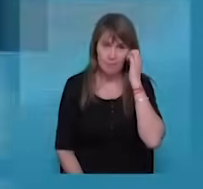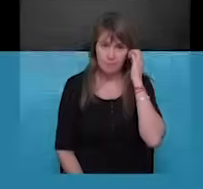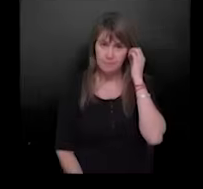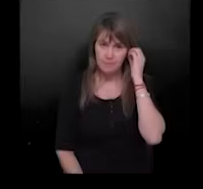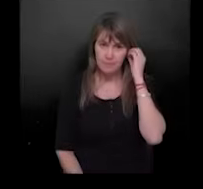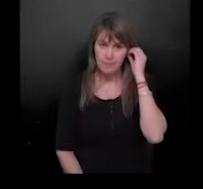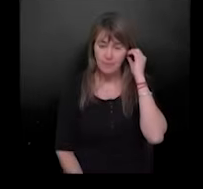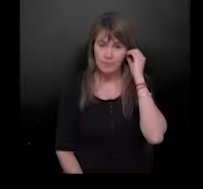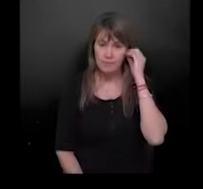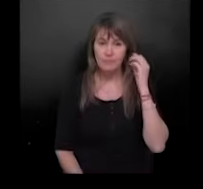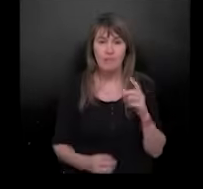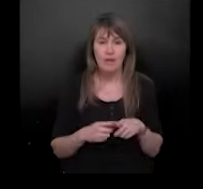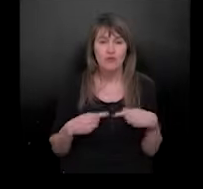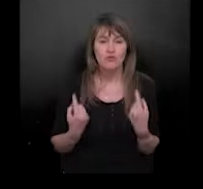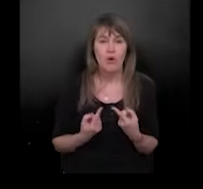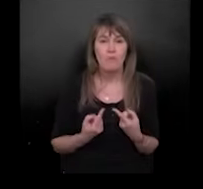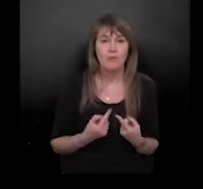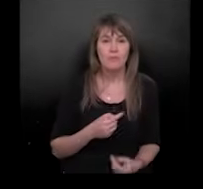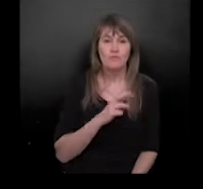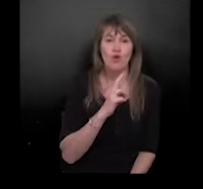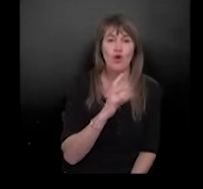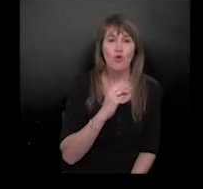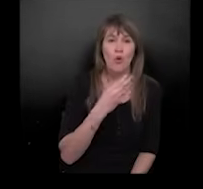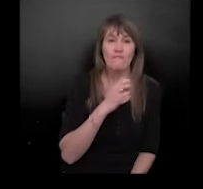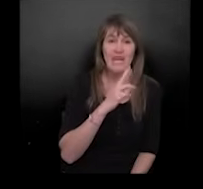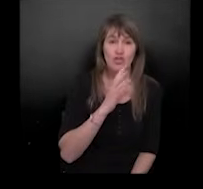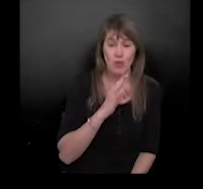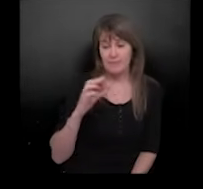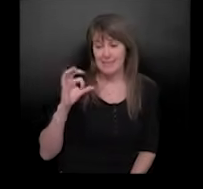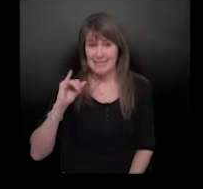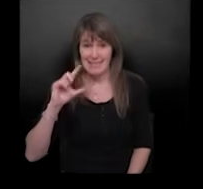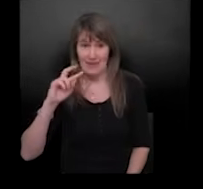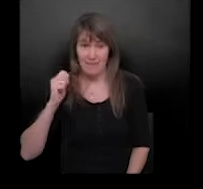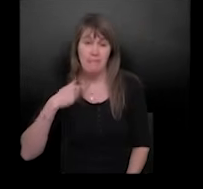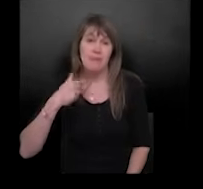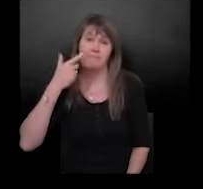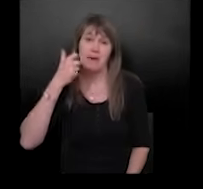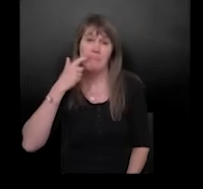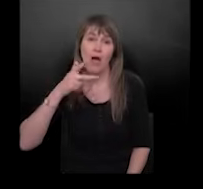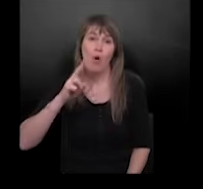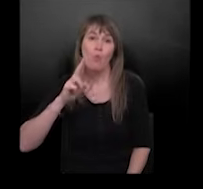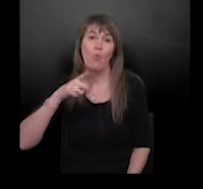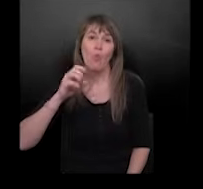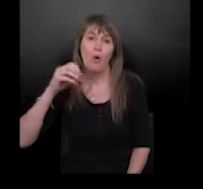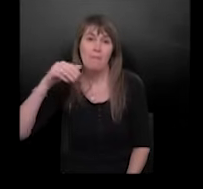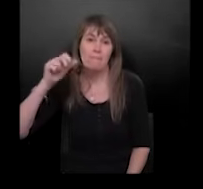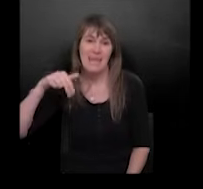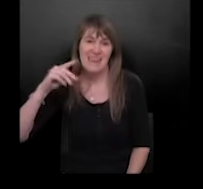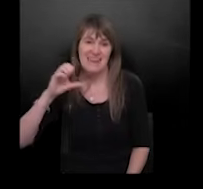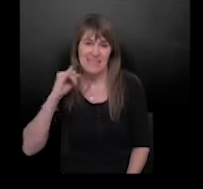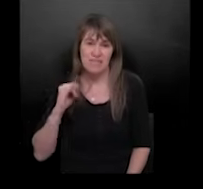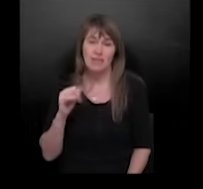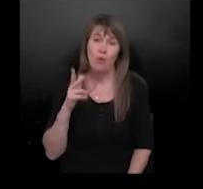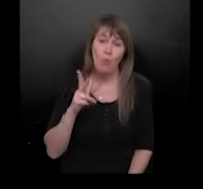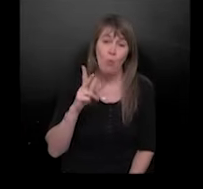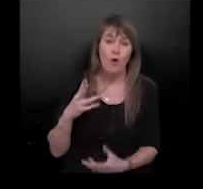chao somos eh Roberto y Silvia hijos de Hugo Méndez donadio eh Hugo fue